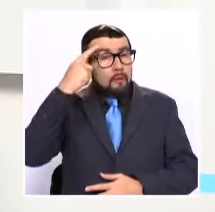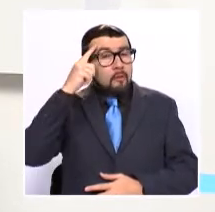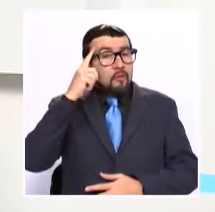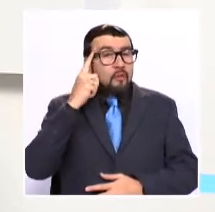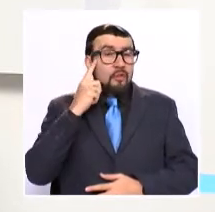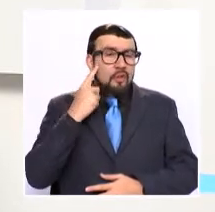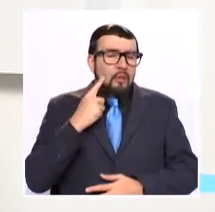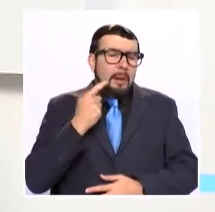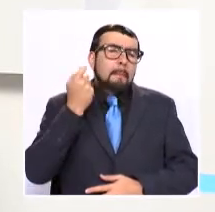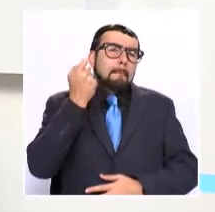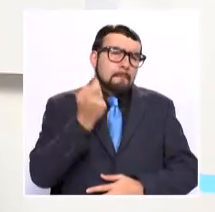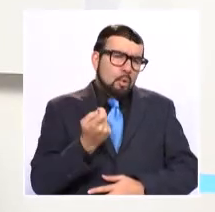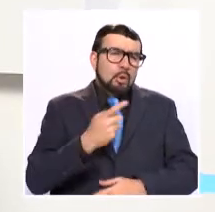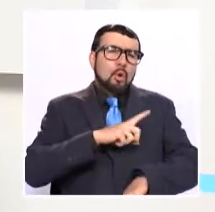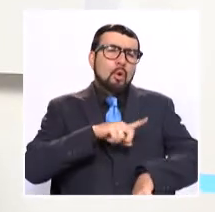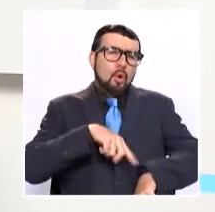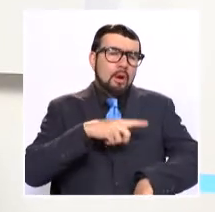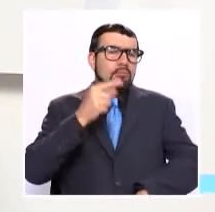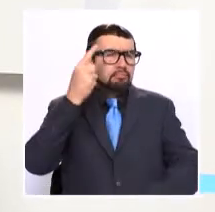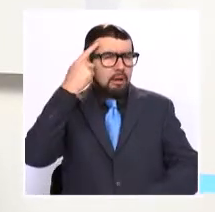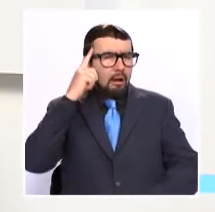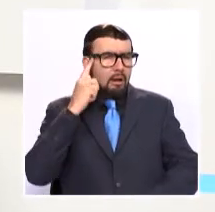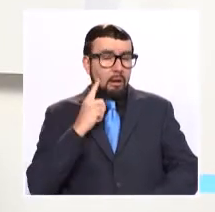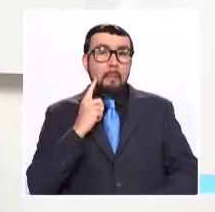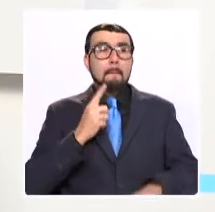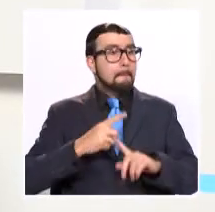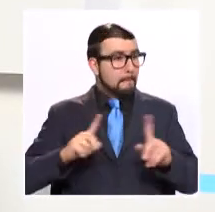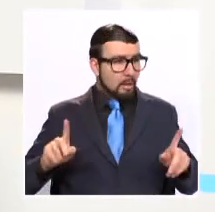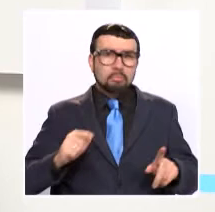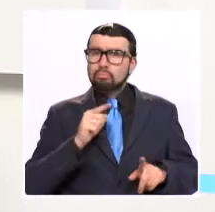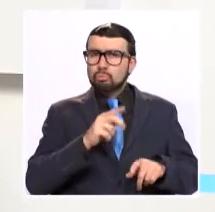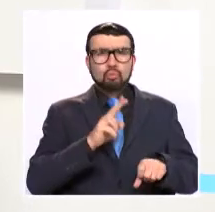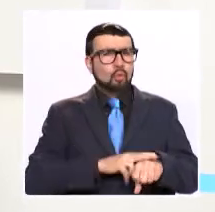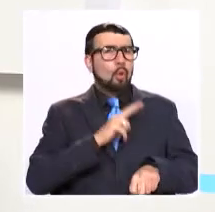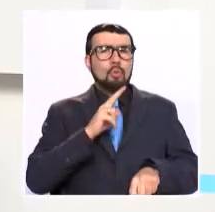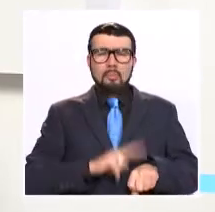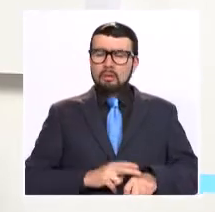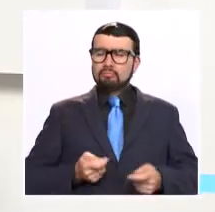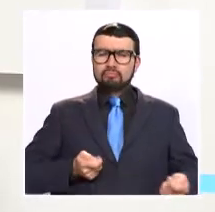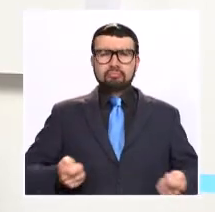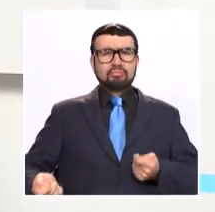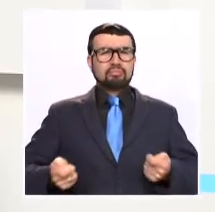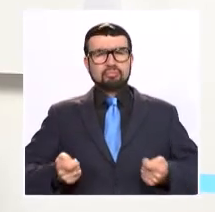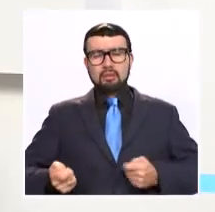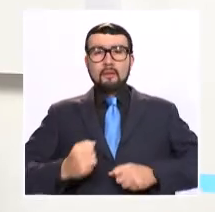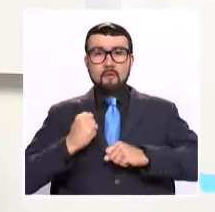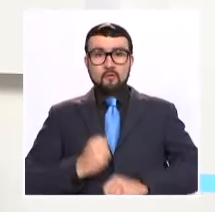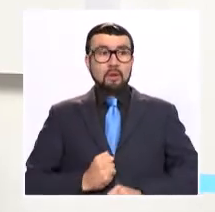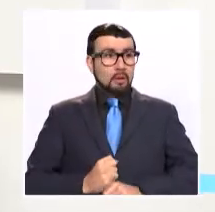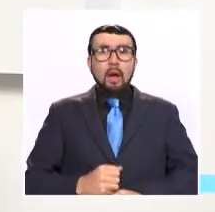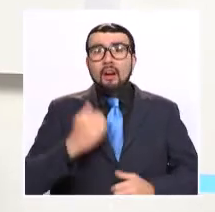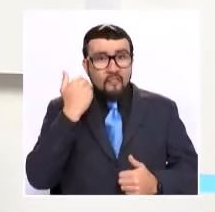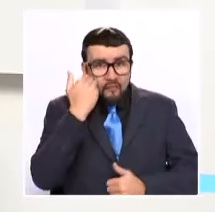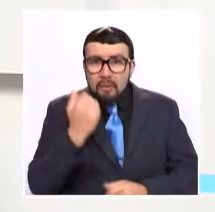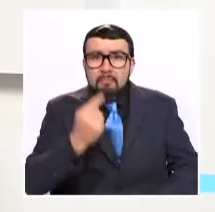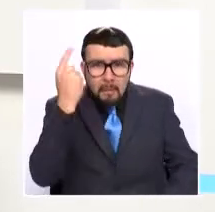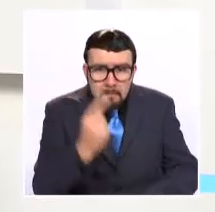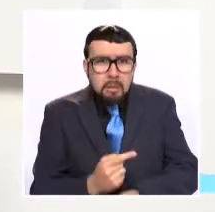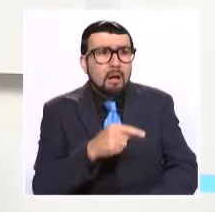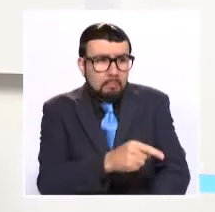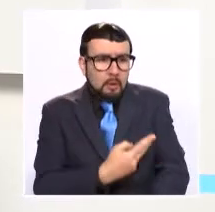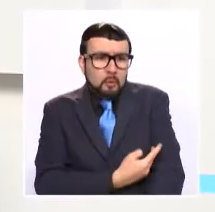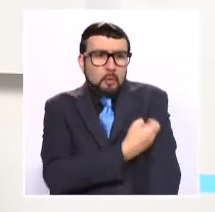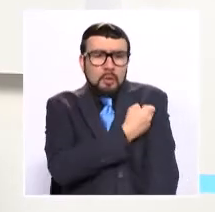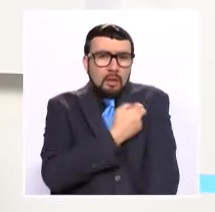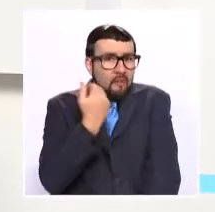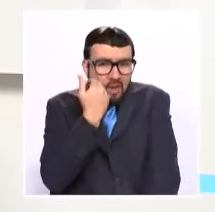tiempo, pero realmente estas reacciones vacunales son muy bien toleradas, no genera la enfermedad como tal, entonces hay